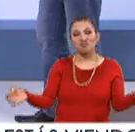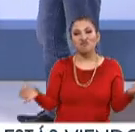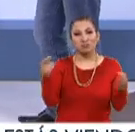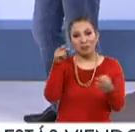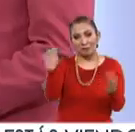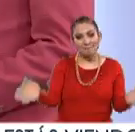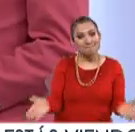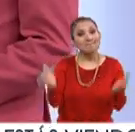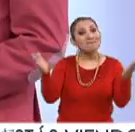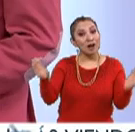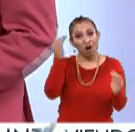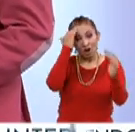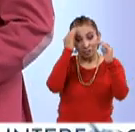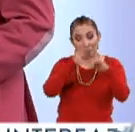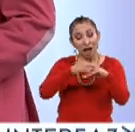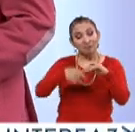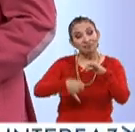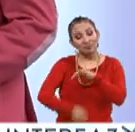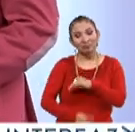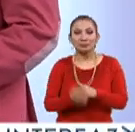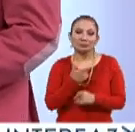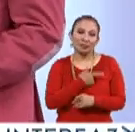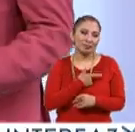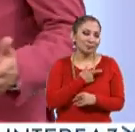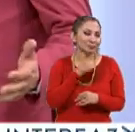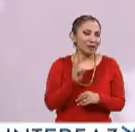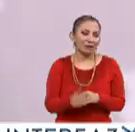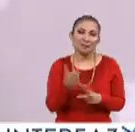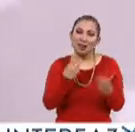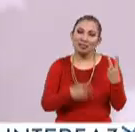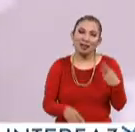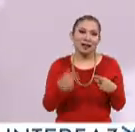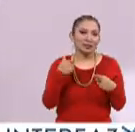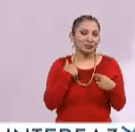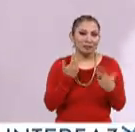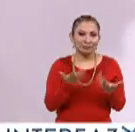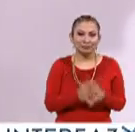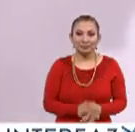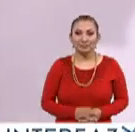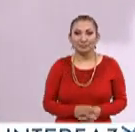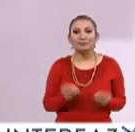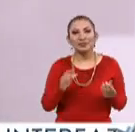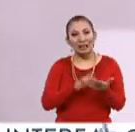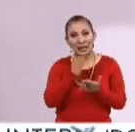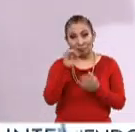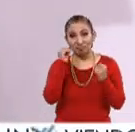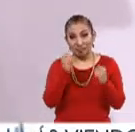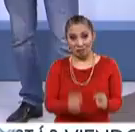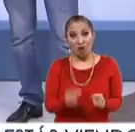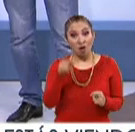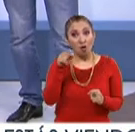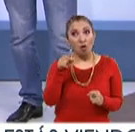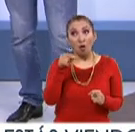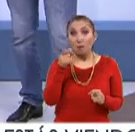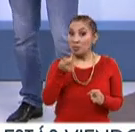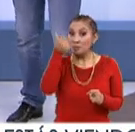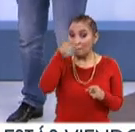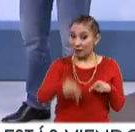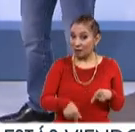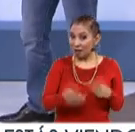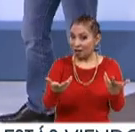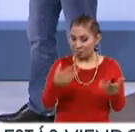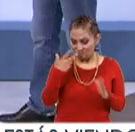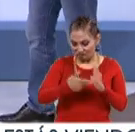estar empujando porque se conozca cada vez más. Encantado, encantado de estar aquí y es un honor otra vez. No, muchísimas gracias y estoy seguro que no va a ser la primera vez